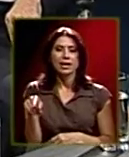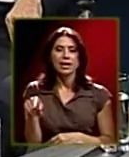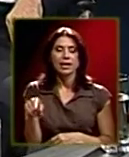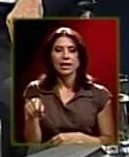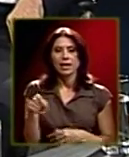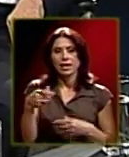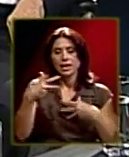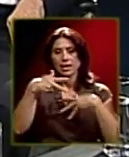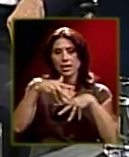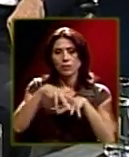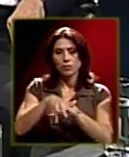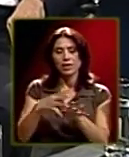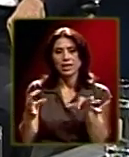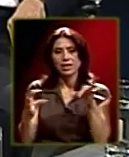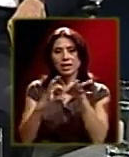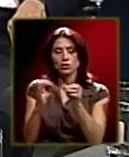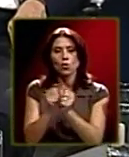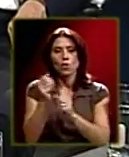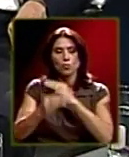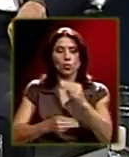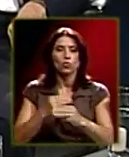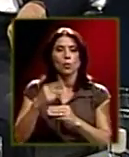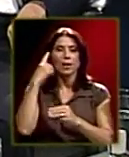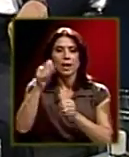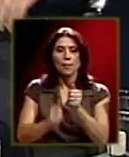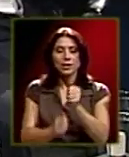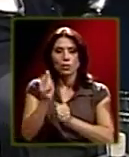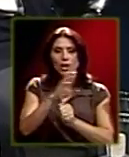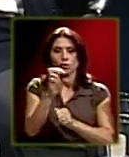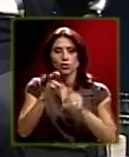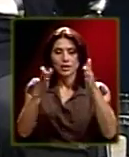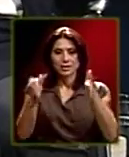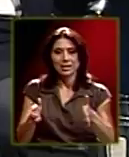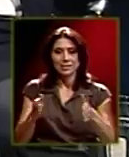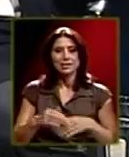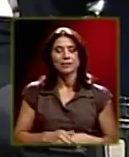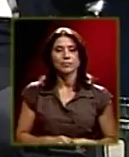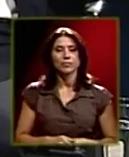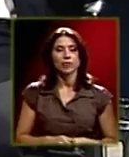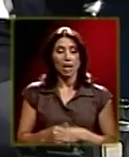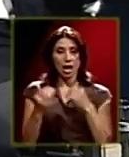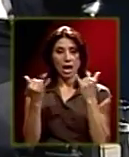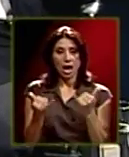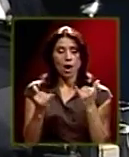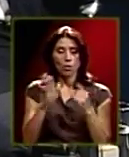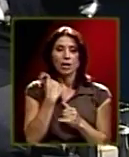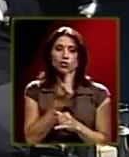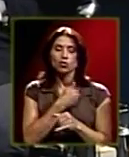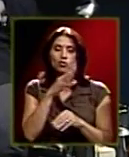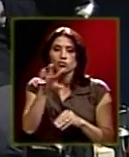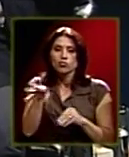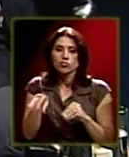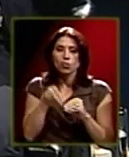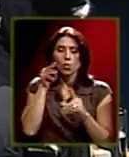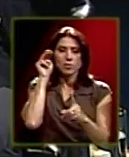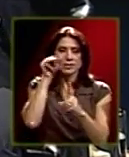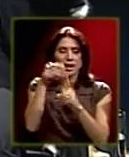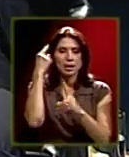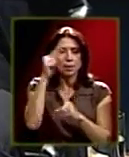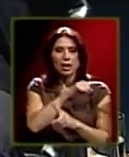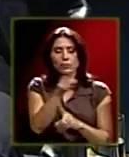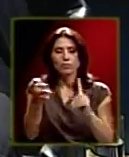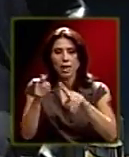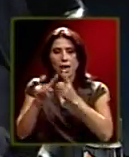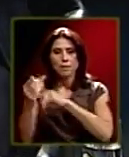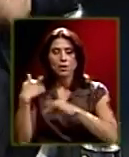esa integración con el mundo a la inmensa mayoría de los costarricenses. Integraremos ahora, don Marco Vinicio, un mensaje que el canal tiene para las amigas y